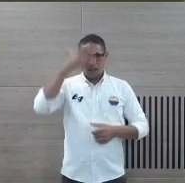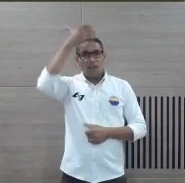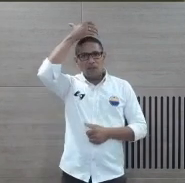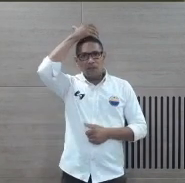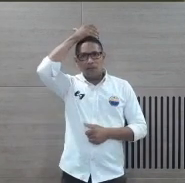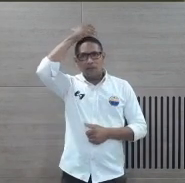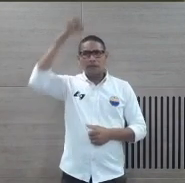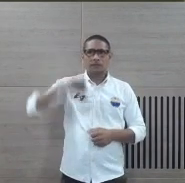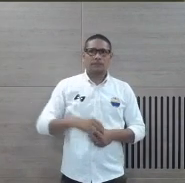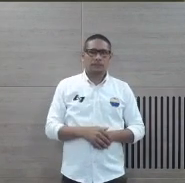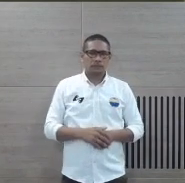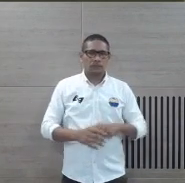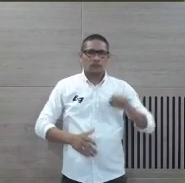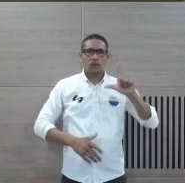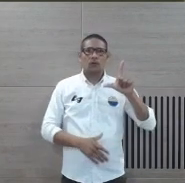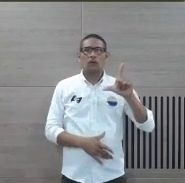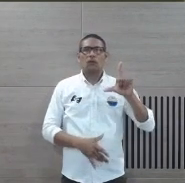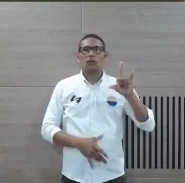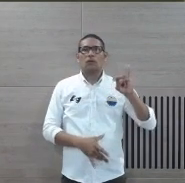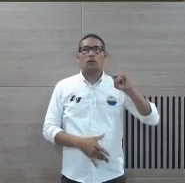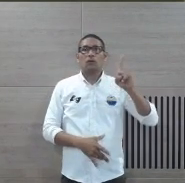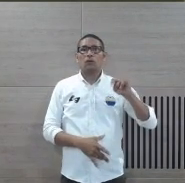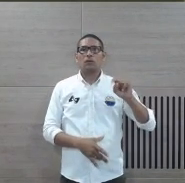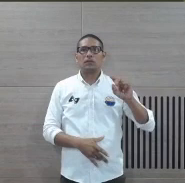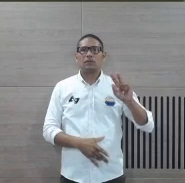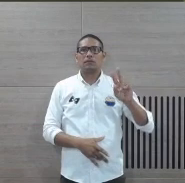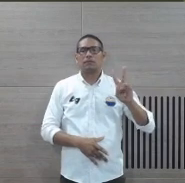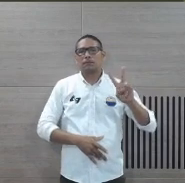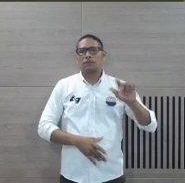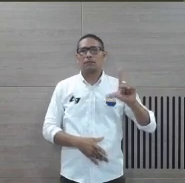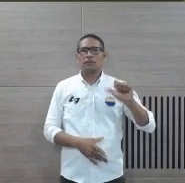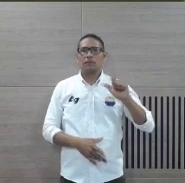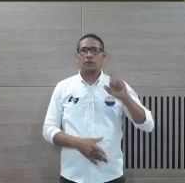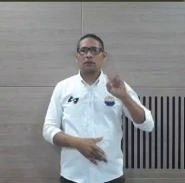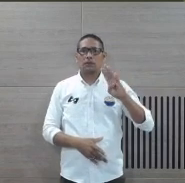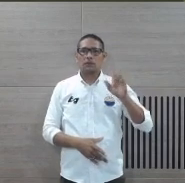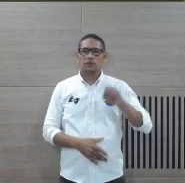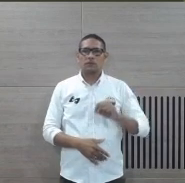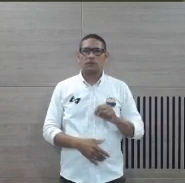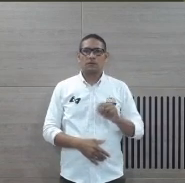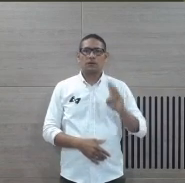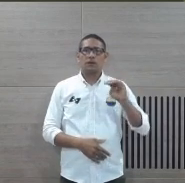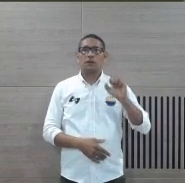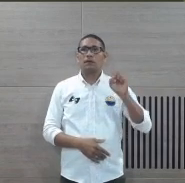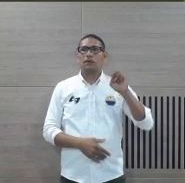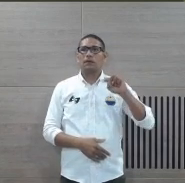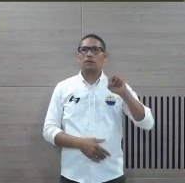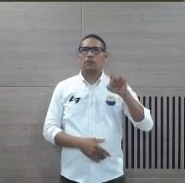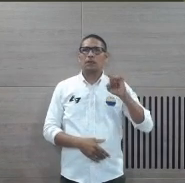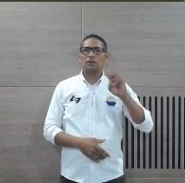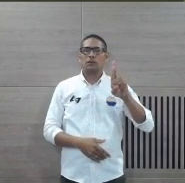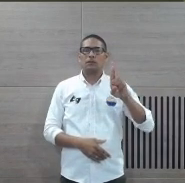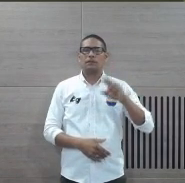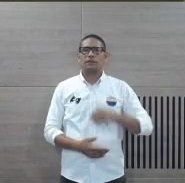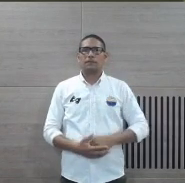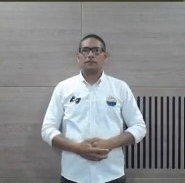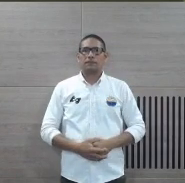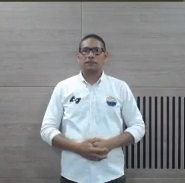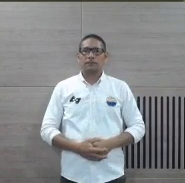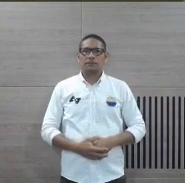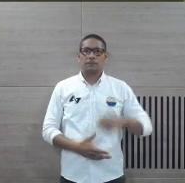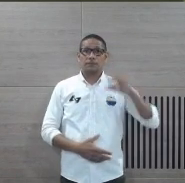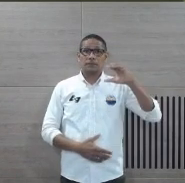Villalobos Enríquez. Mansur Michel Rico Barbosa. César Mauricio Blanco